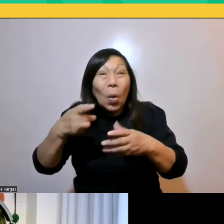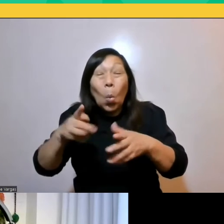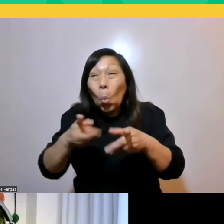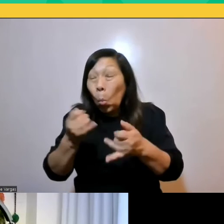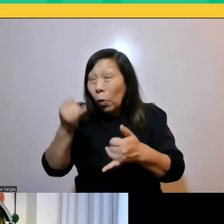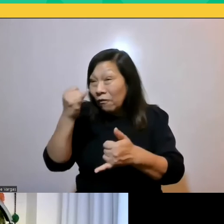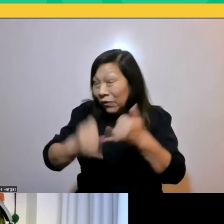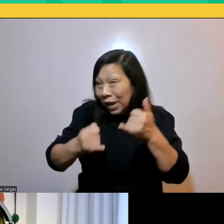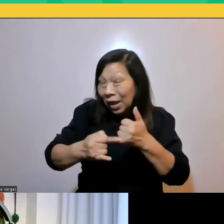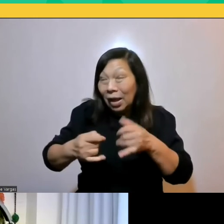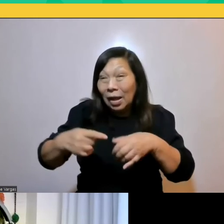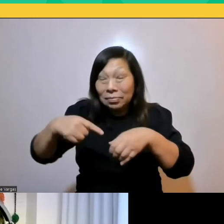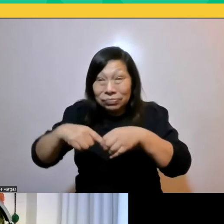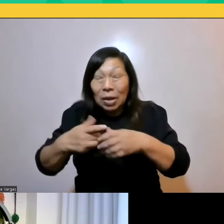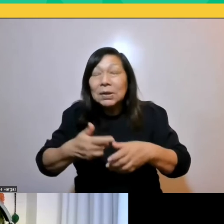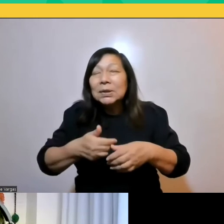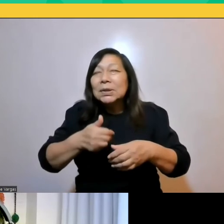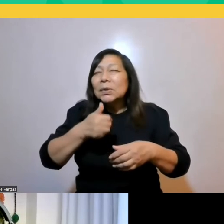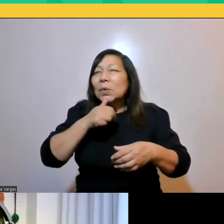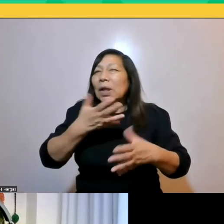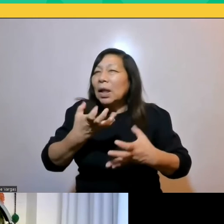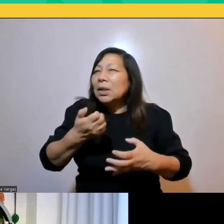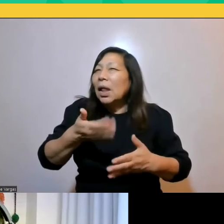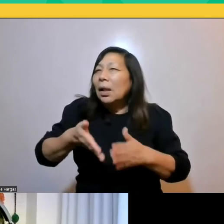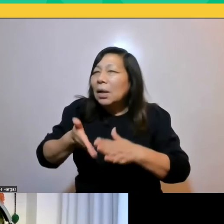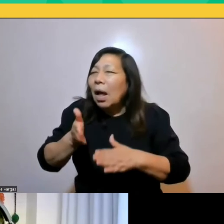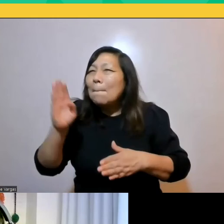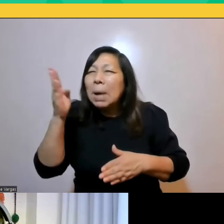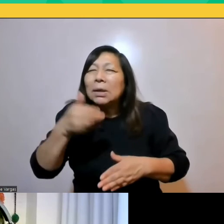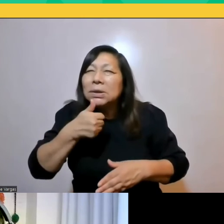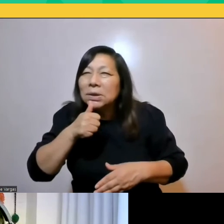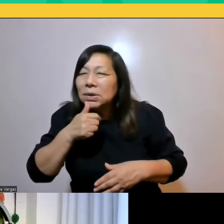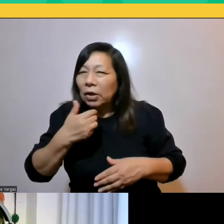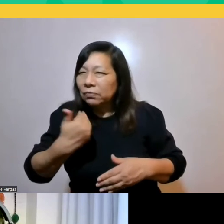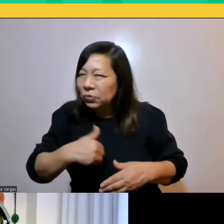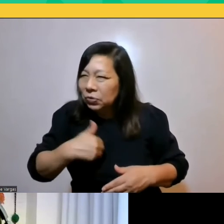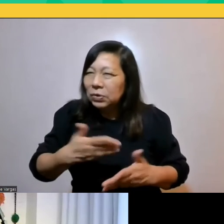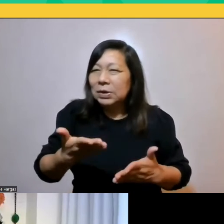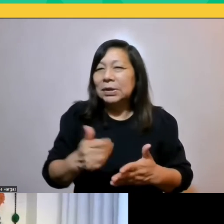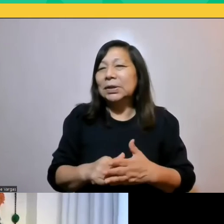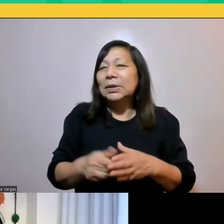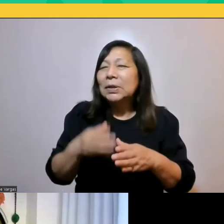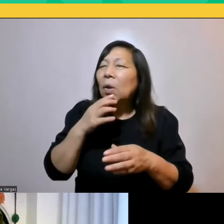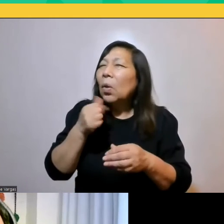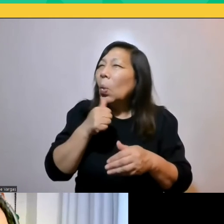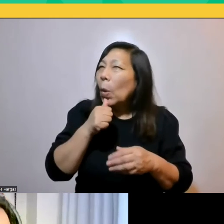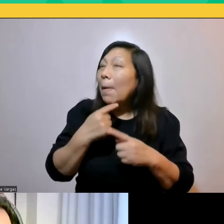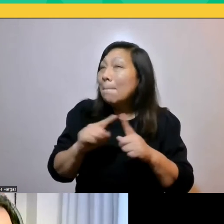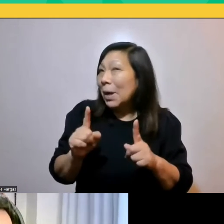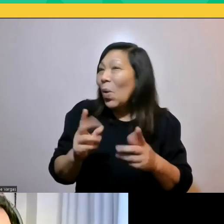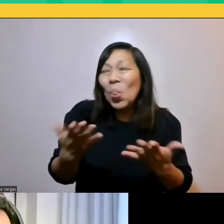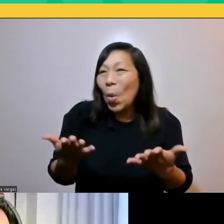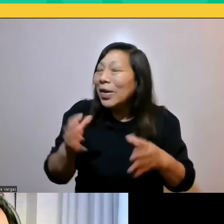relaciones. Entonces, si hay esas ganas, tampoco aguantarlas, porque aguantar la orina pues genera más riesgo de infección o irritación. Pero realmente no hay